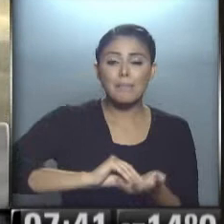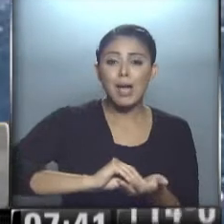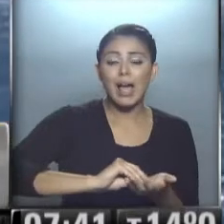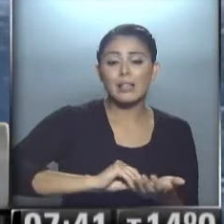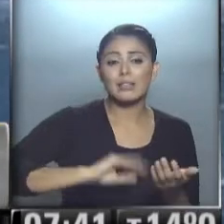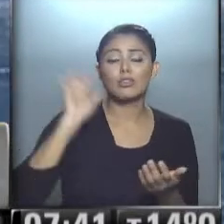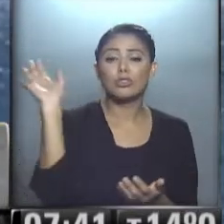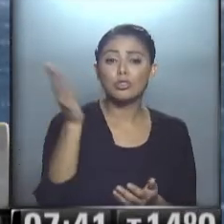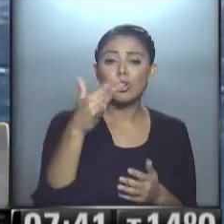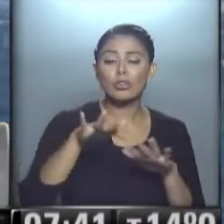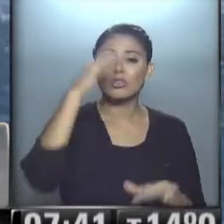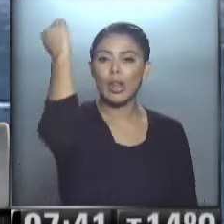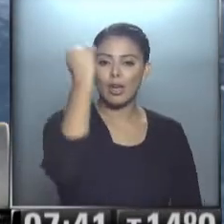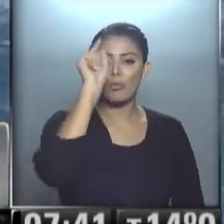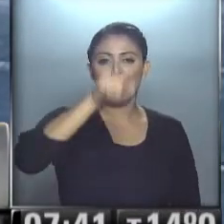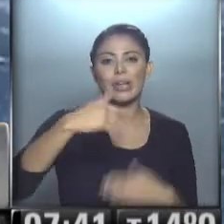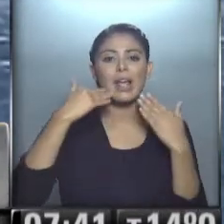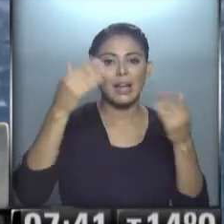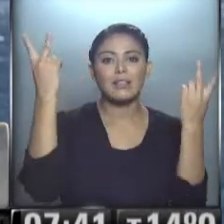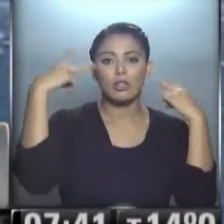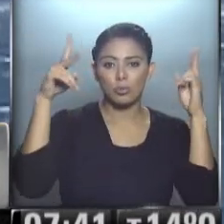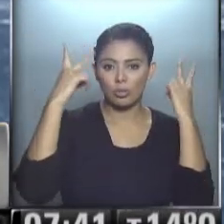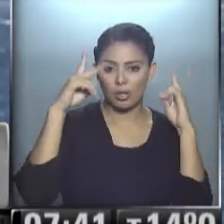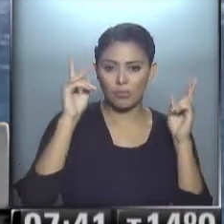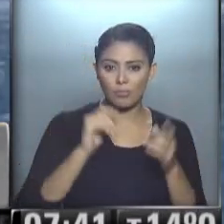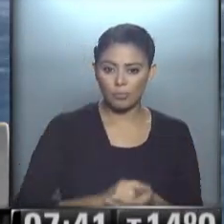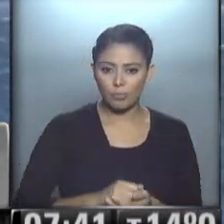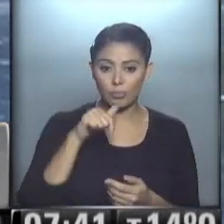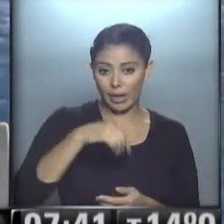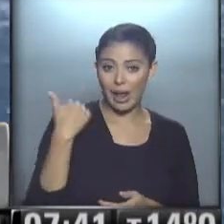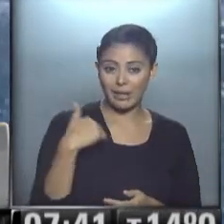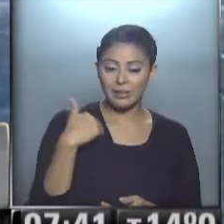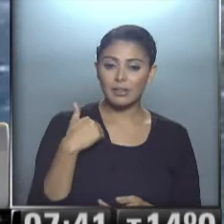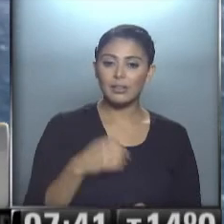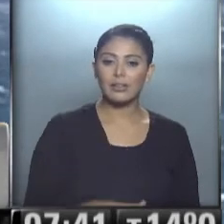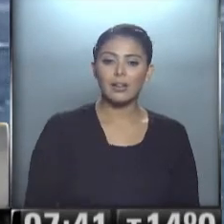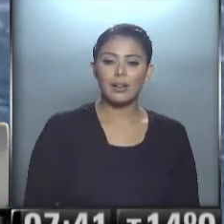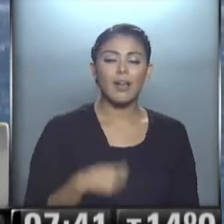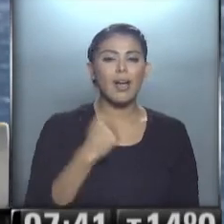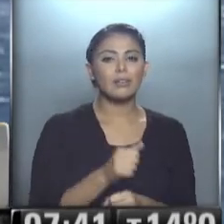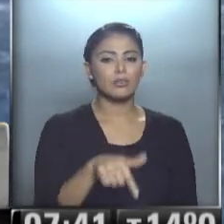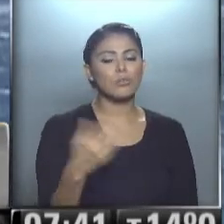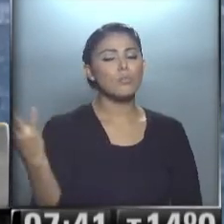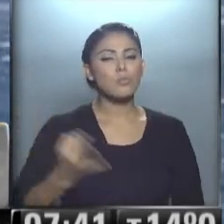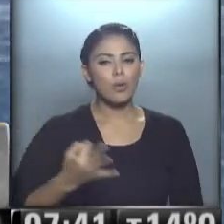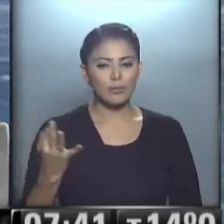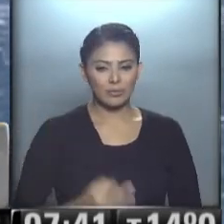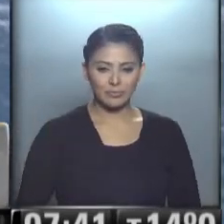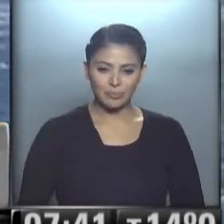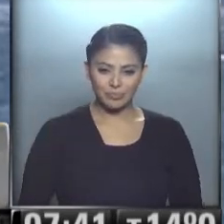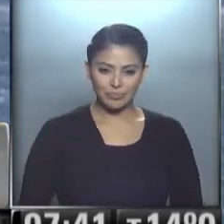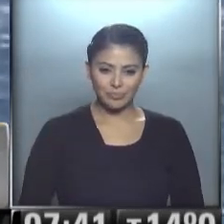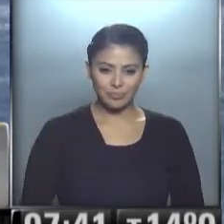genera el turista argentino nos da un volumen muy muy bueno